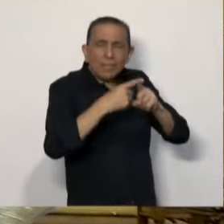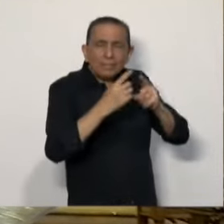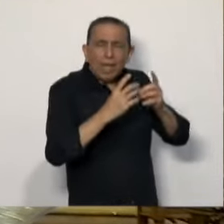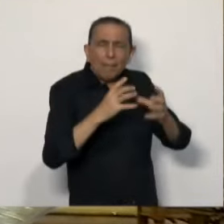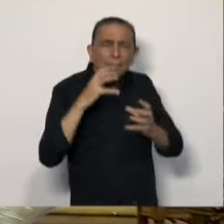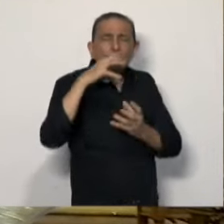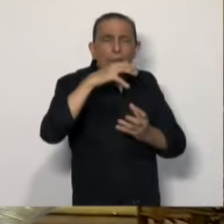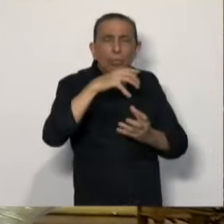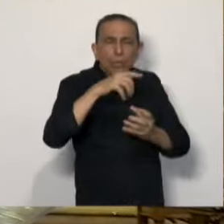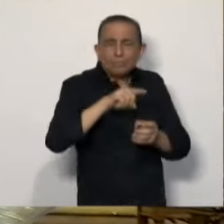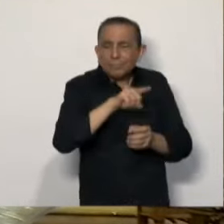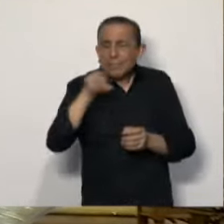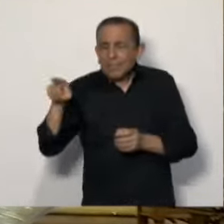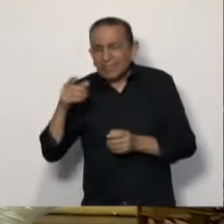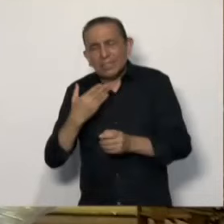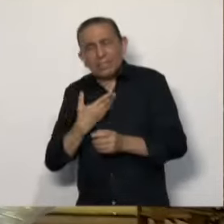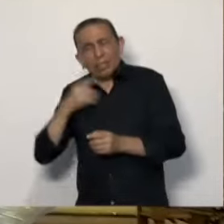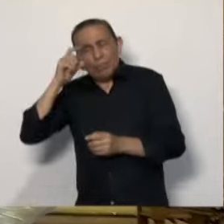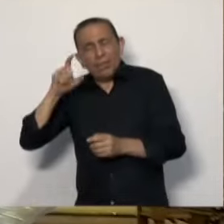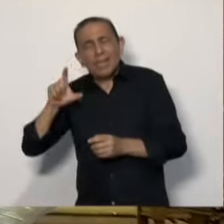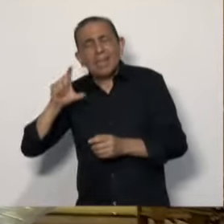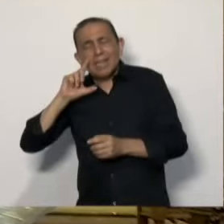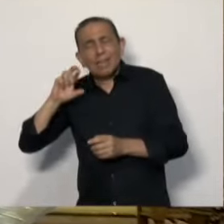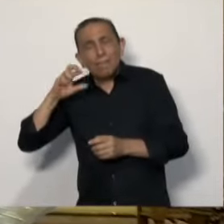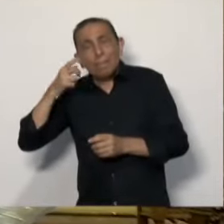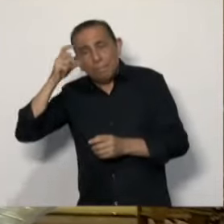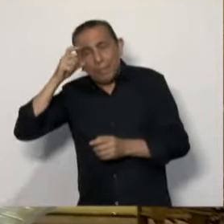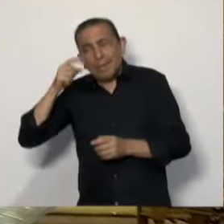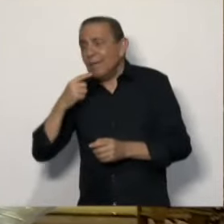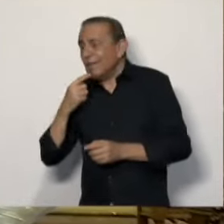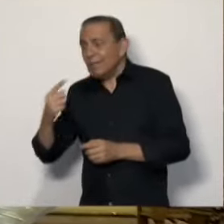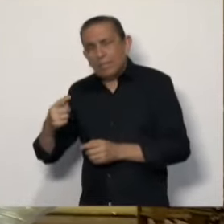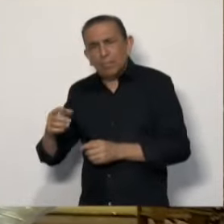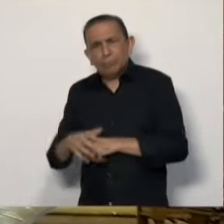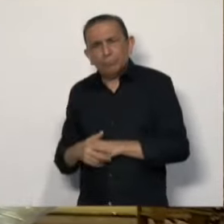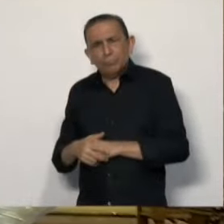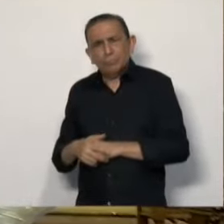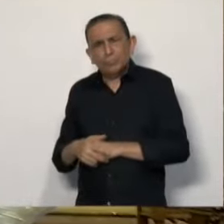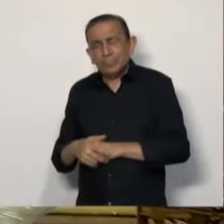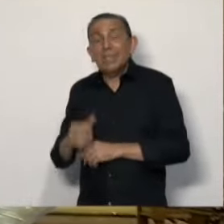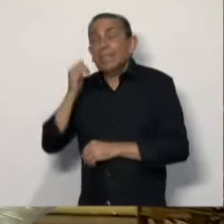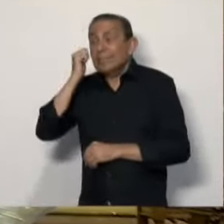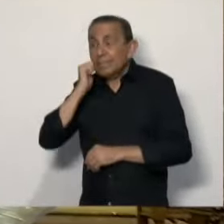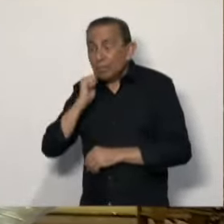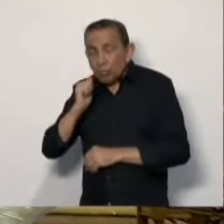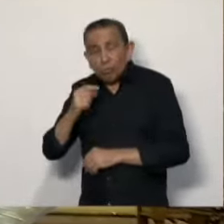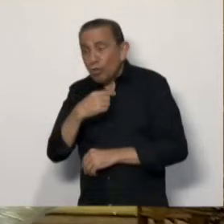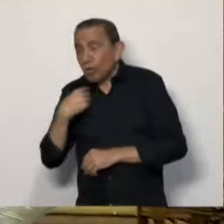se acercaron a Felipe, el de Betsaida de Galilea, y le dijeron: Señor,